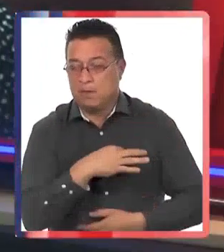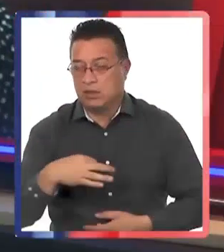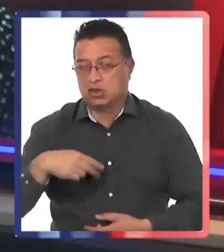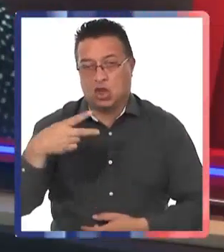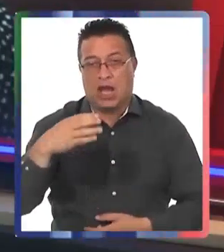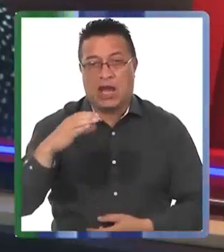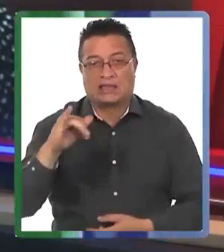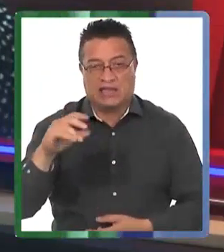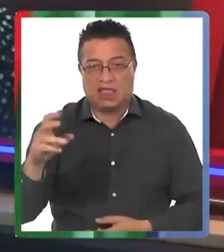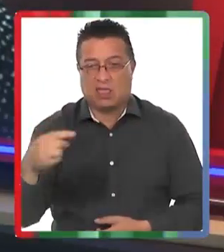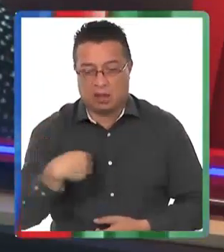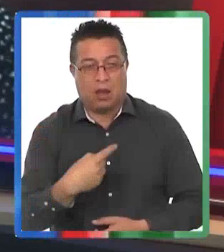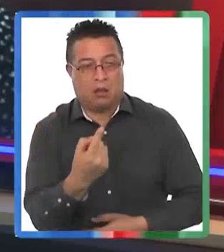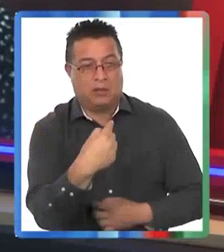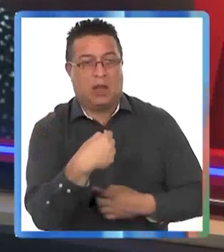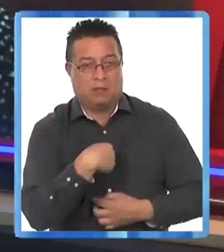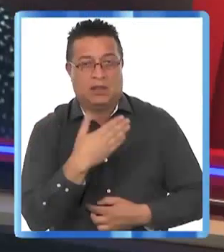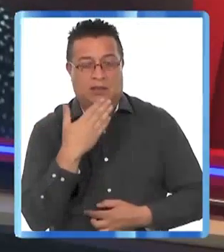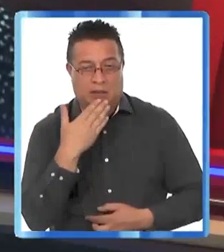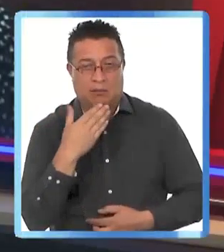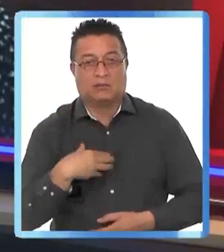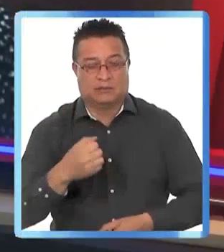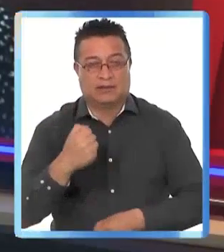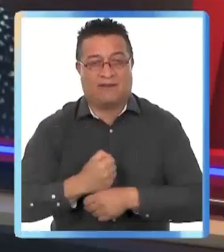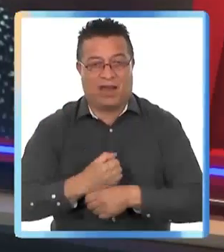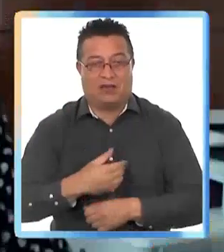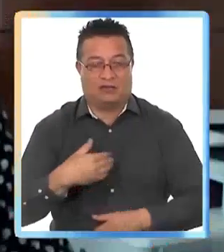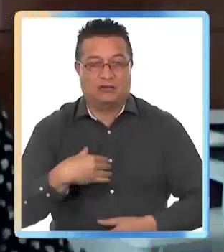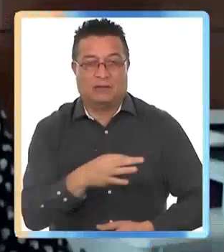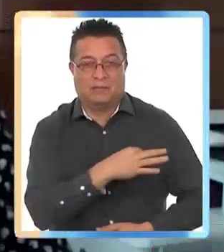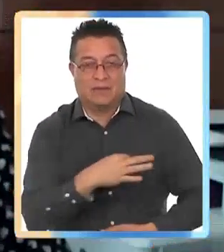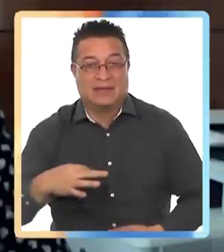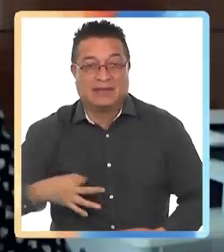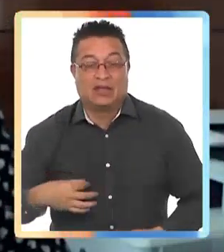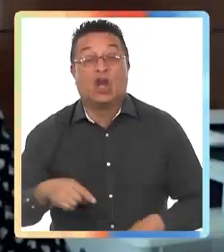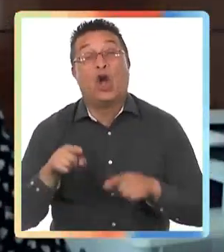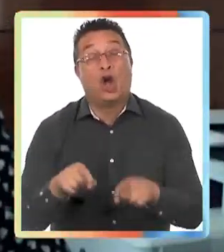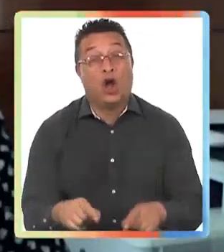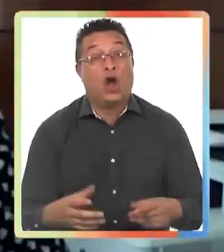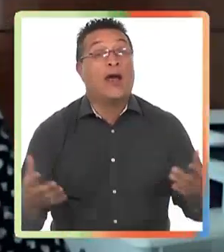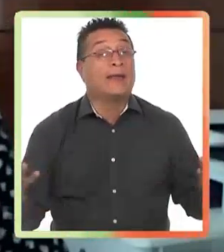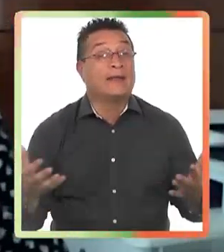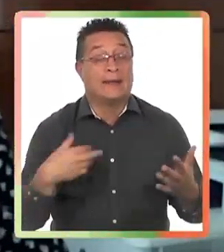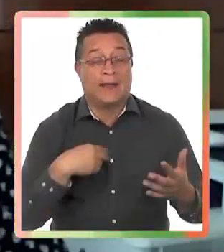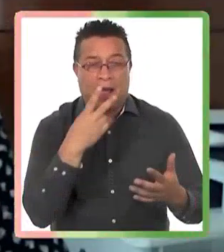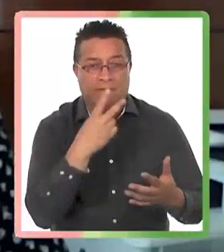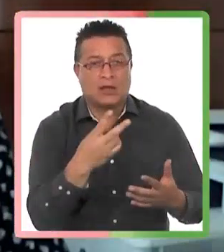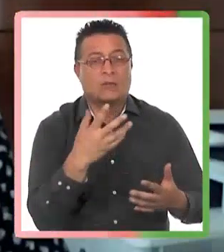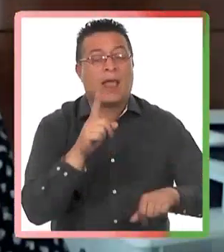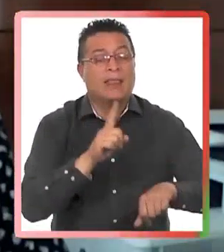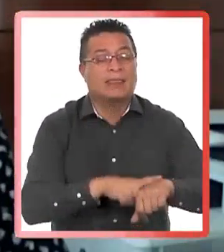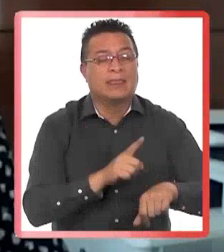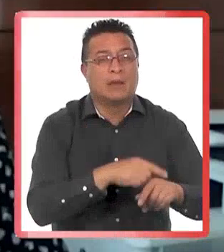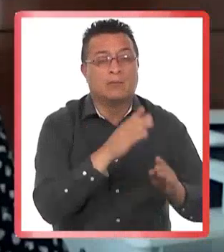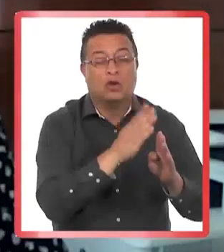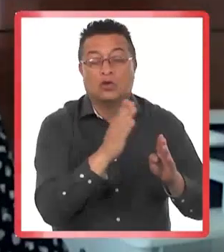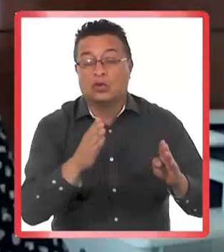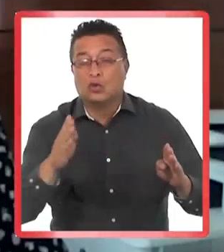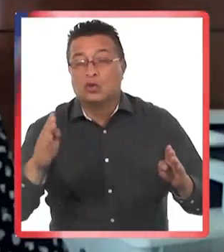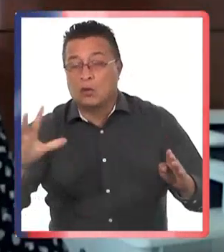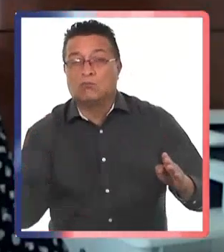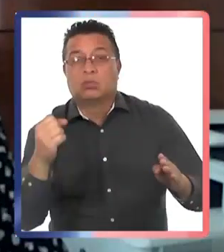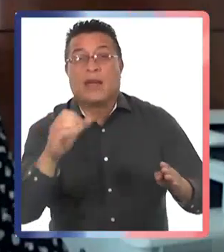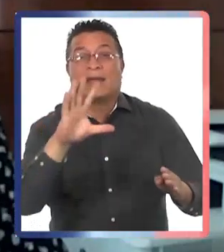ministro de Hacienda como a mí en titular de la cartera de trabajo, y lo que tenemos que hacer es ver en cuánto tiempo se alcanzan